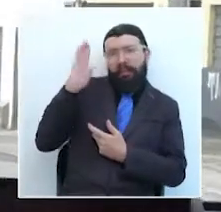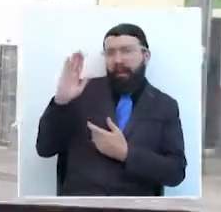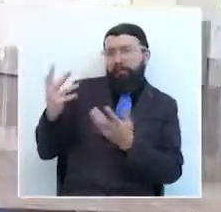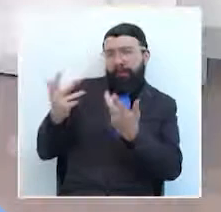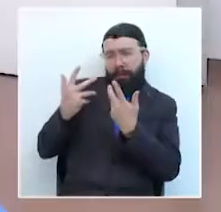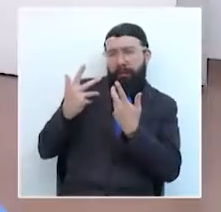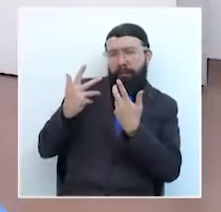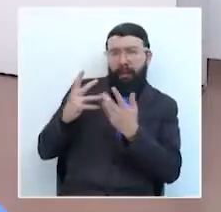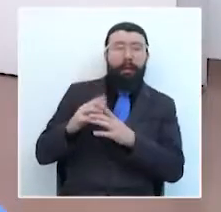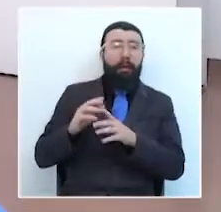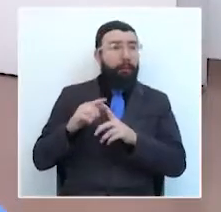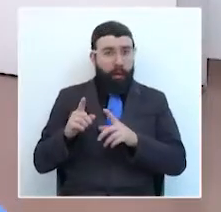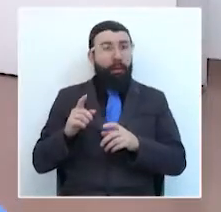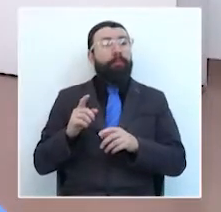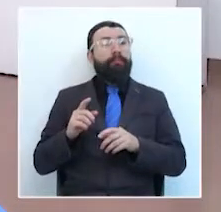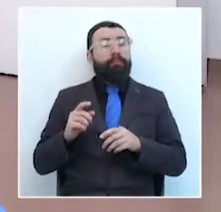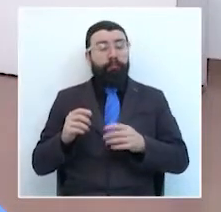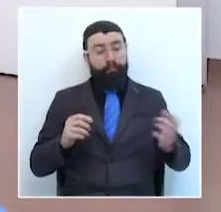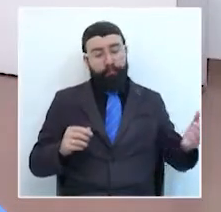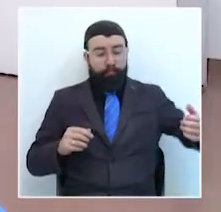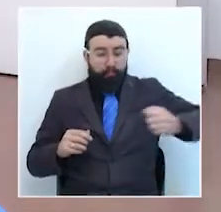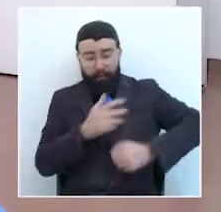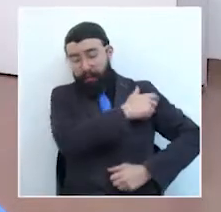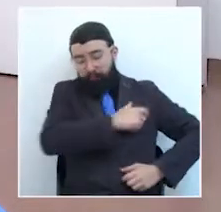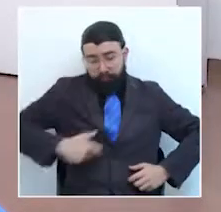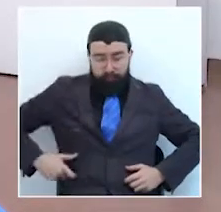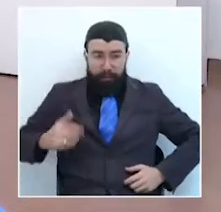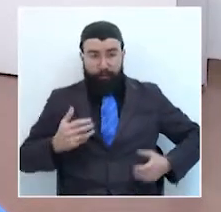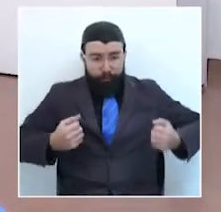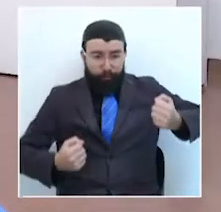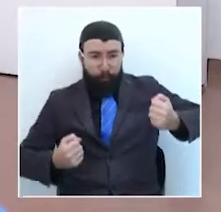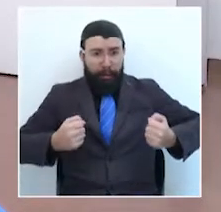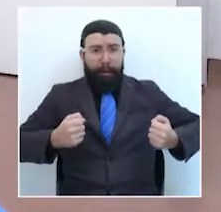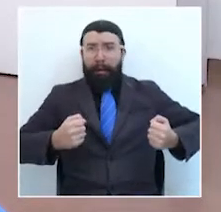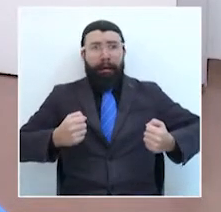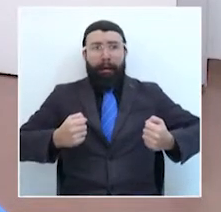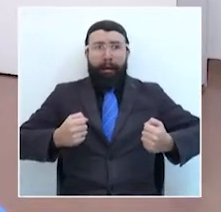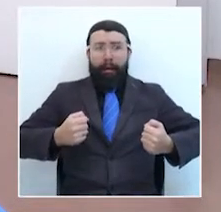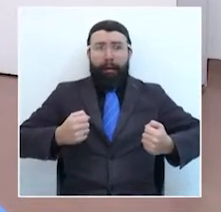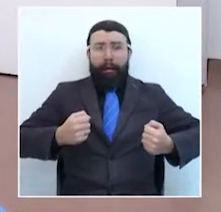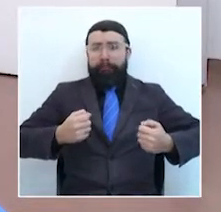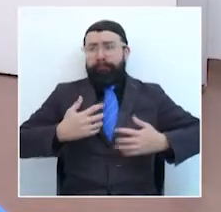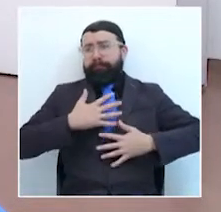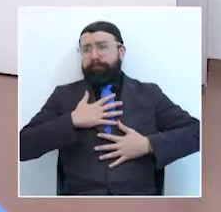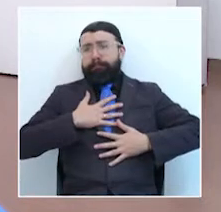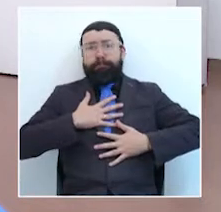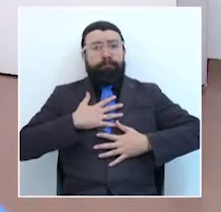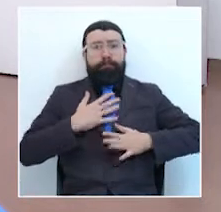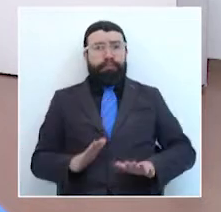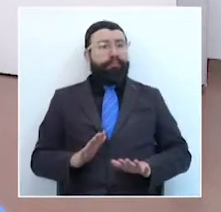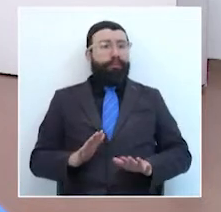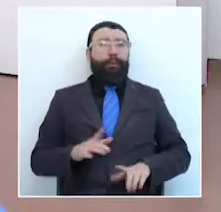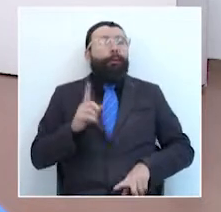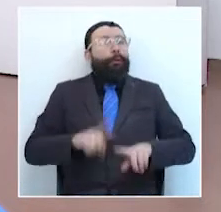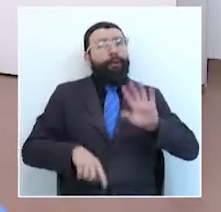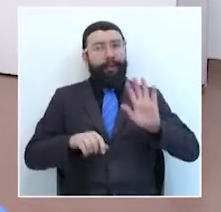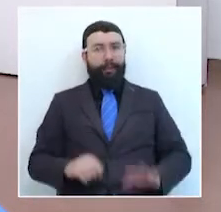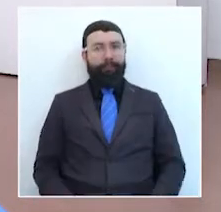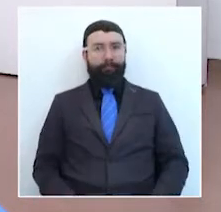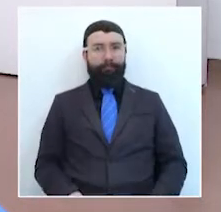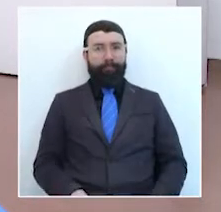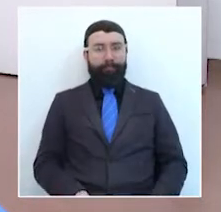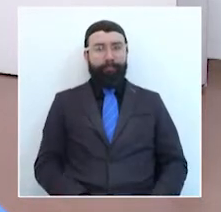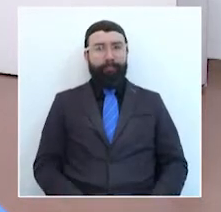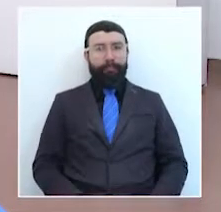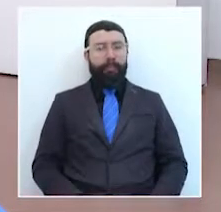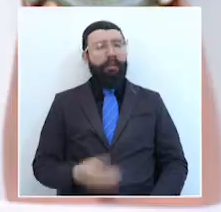pero al momento de enfrentarse de realizarlo ya se sentía completamente bloqueada y no lo hacía ya